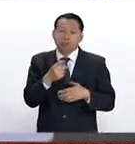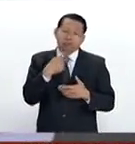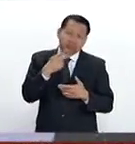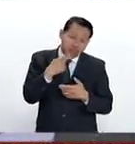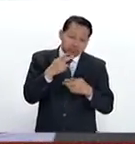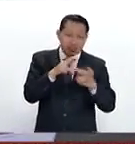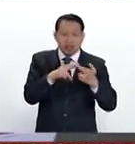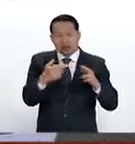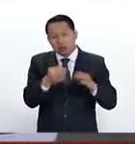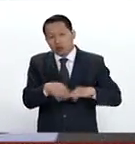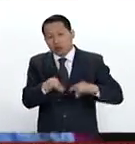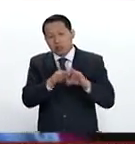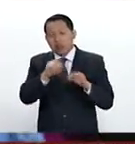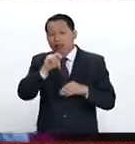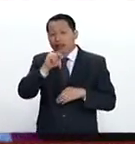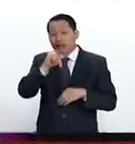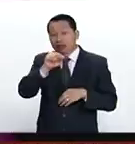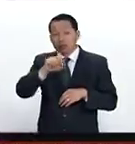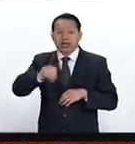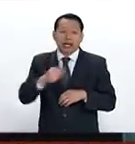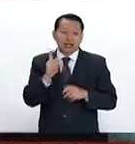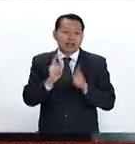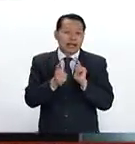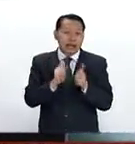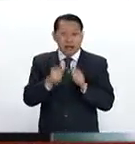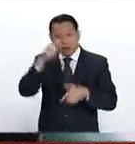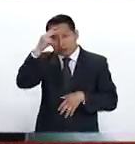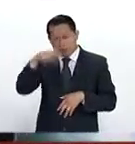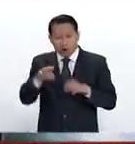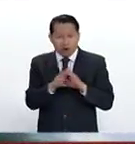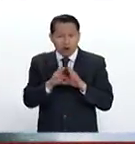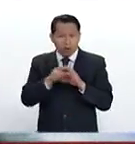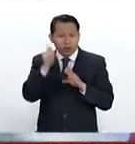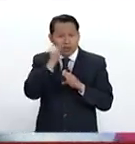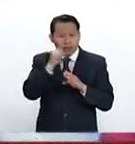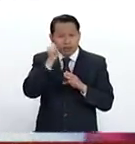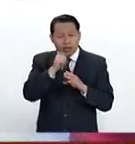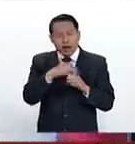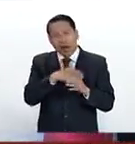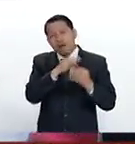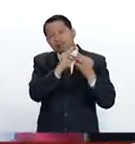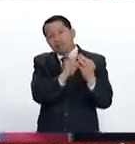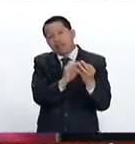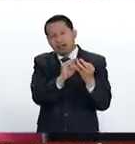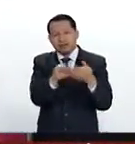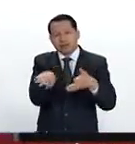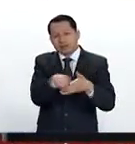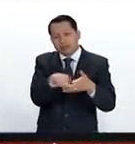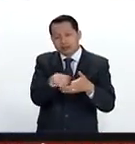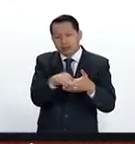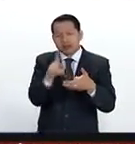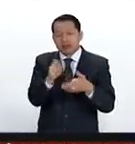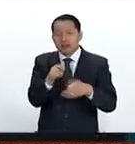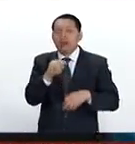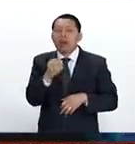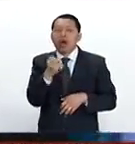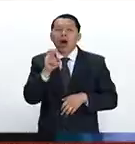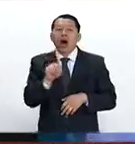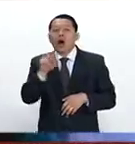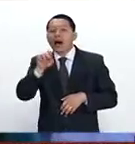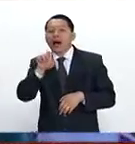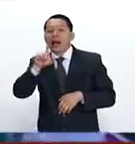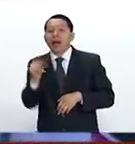importante. Tillerson saca que pues él es tejano, entonces para él México siempre ha sido un vecino cercano. John Kelly, un